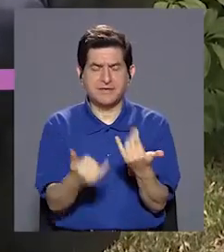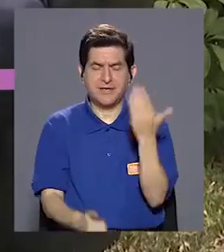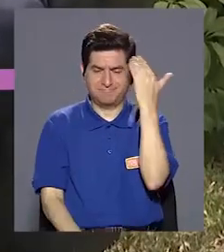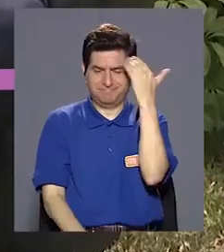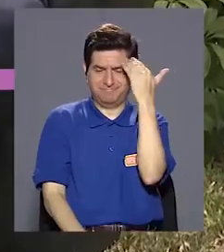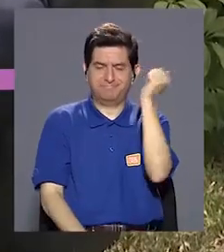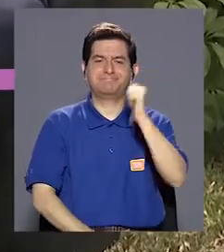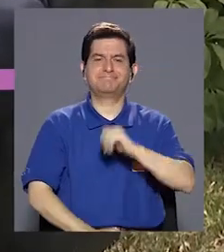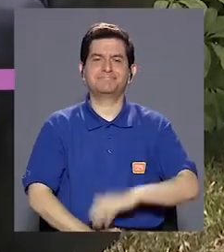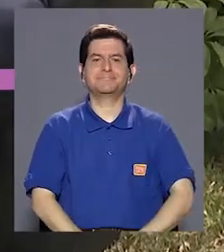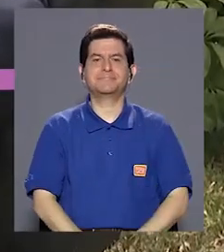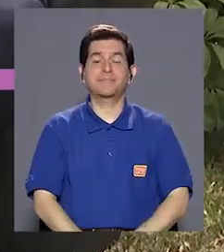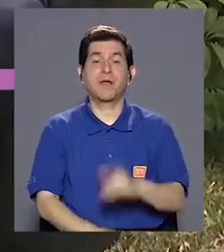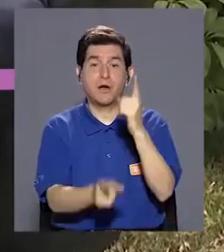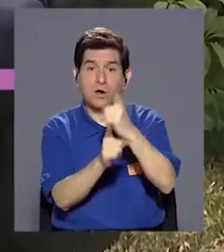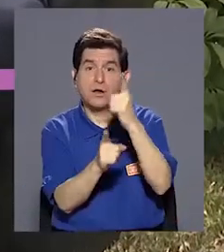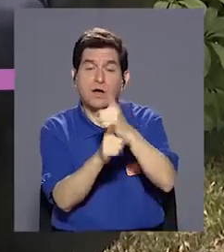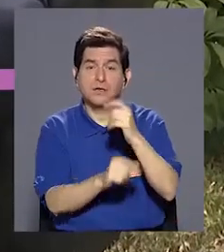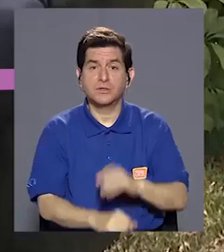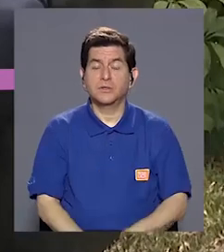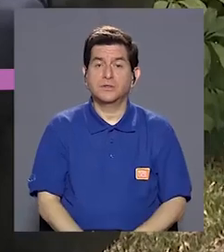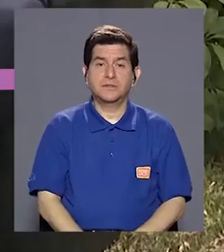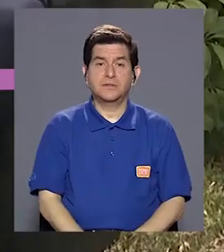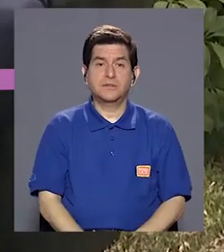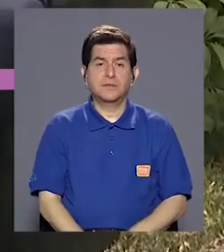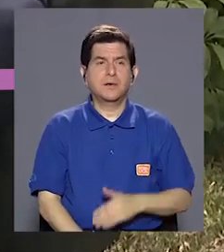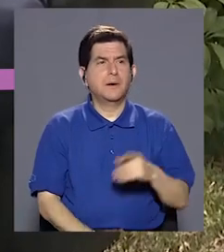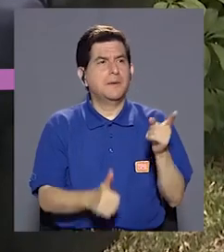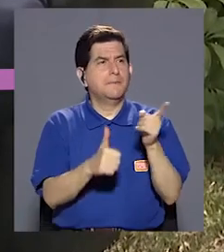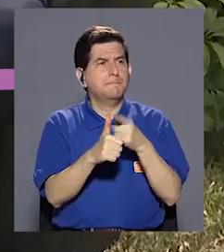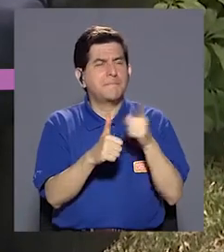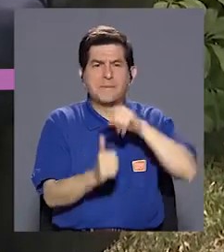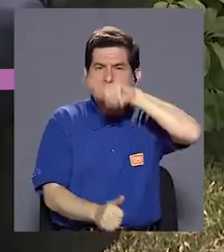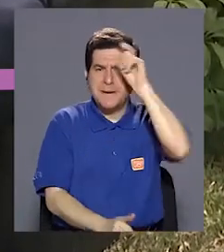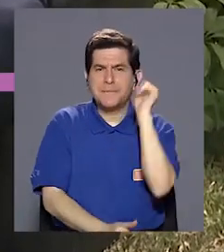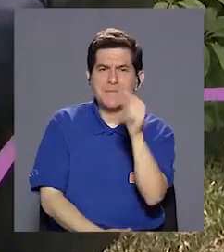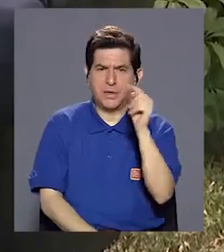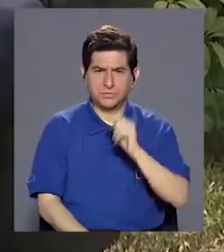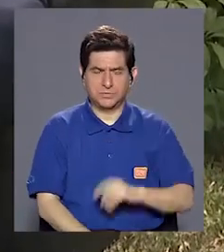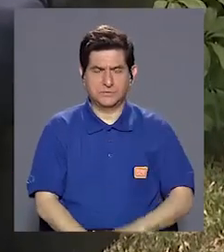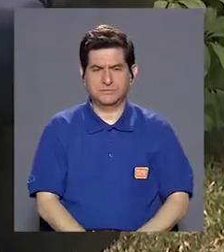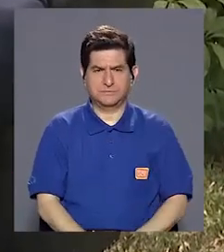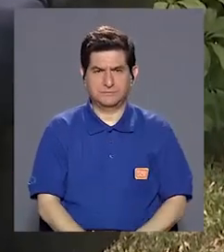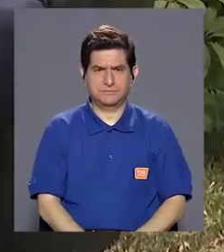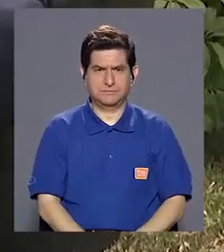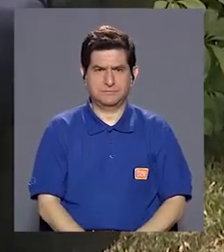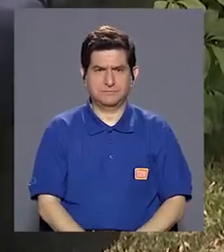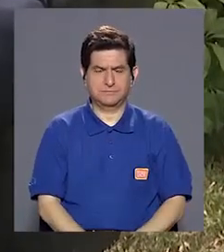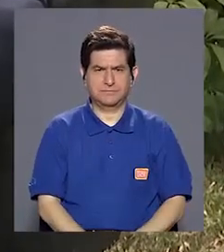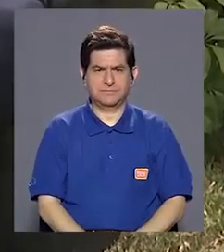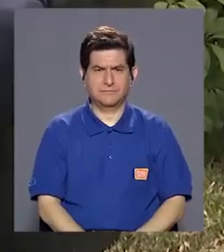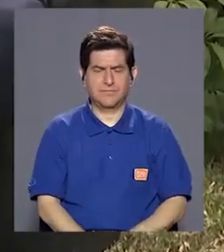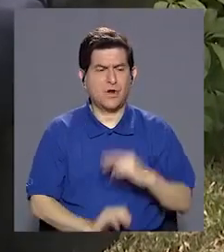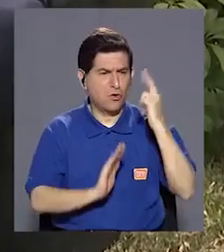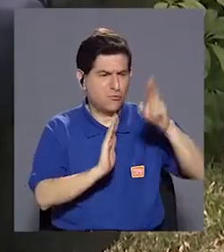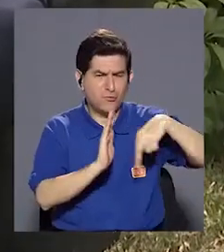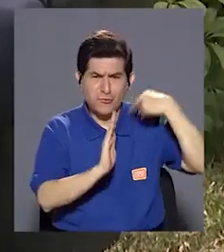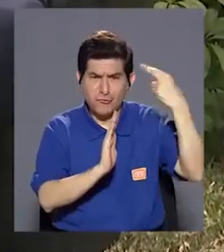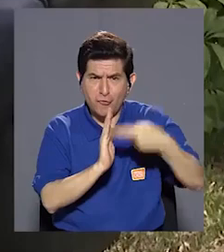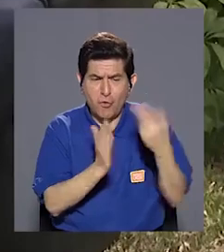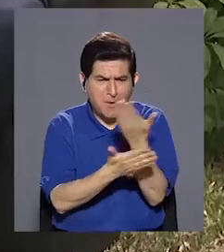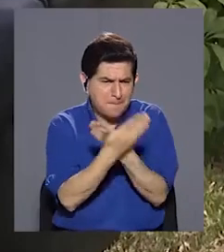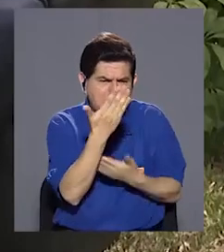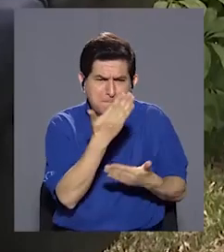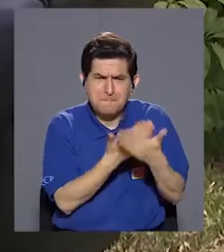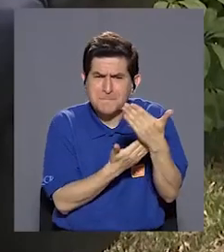de hecho sabemos. Así es. Y bueno, mi primera pregunta tiene que ver con eso. ¿Cuál es el papel